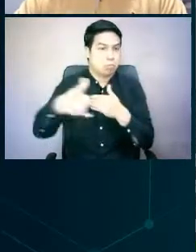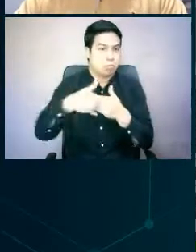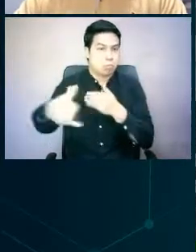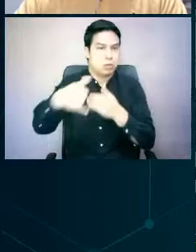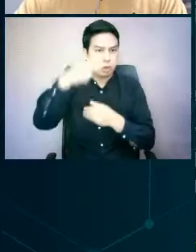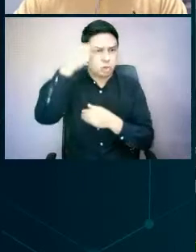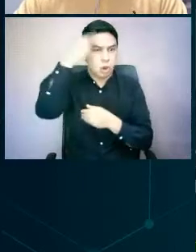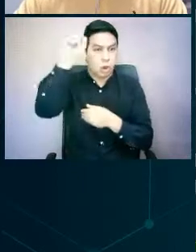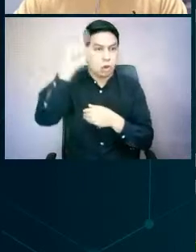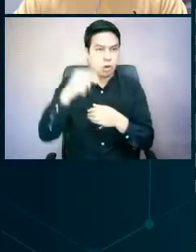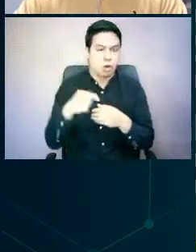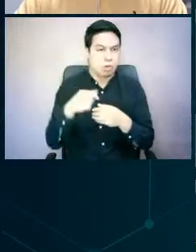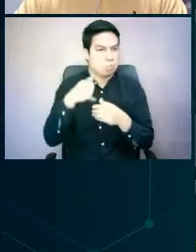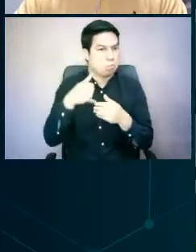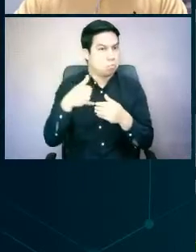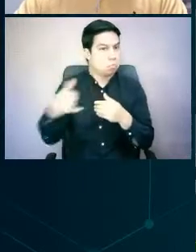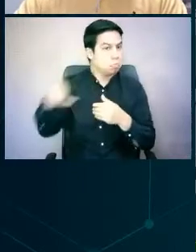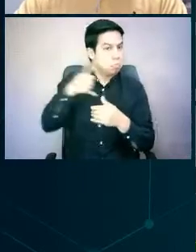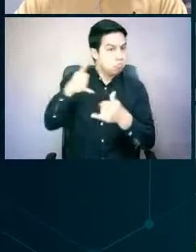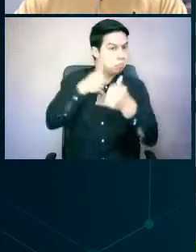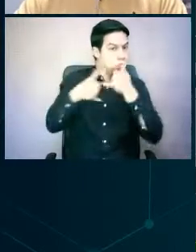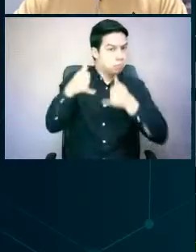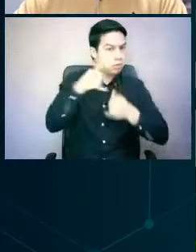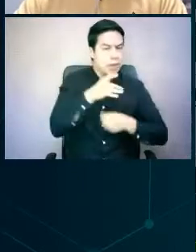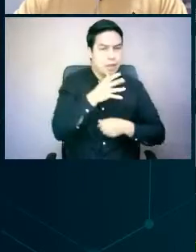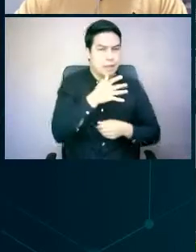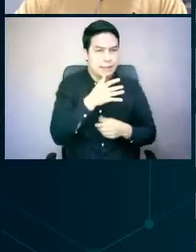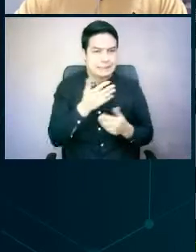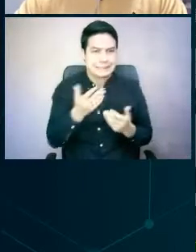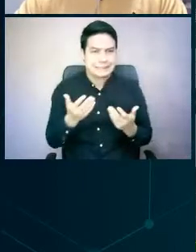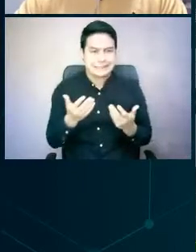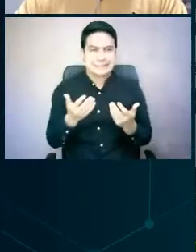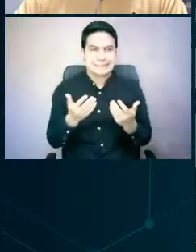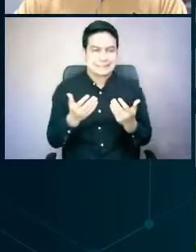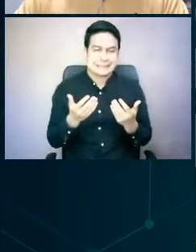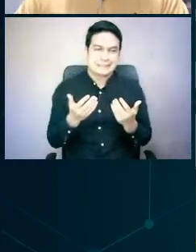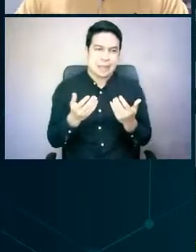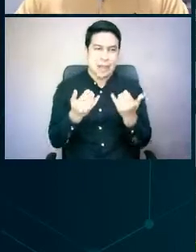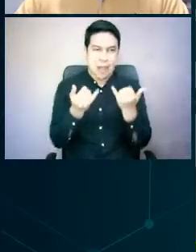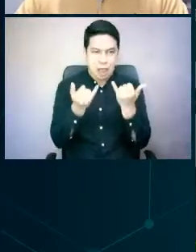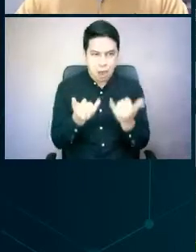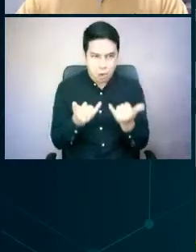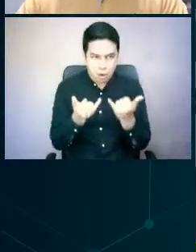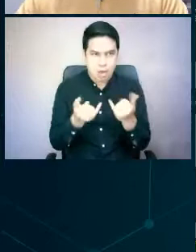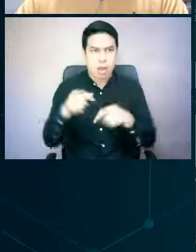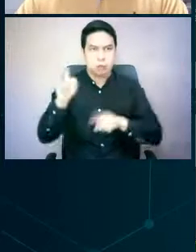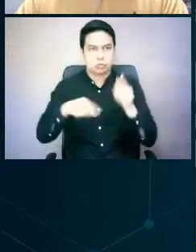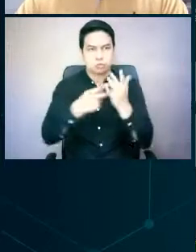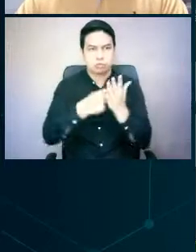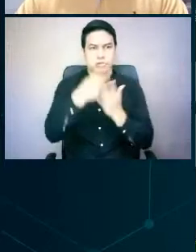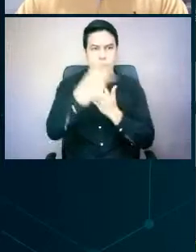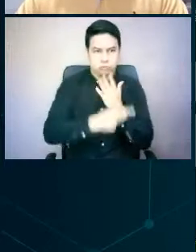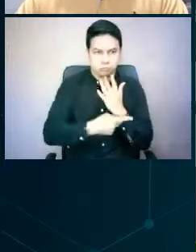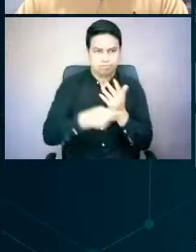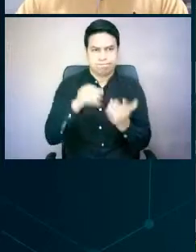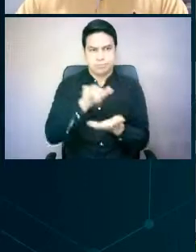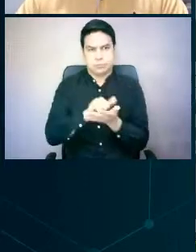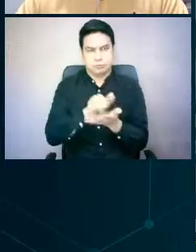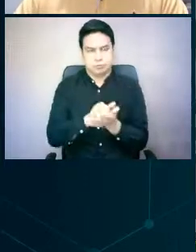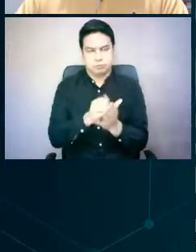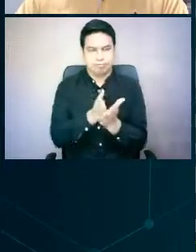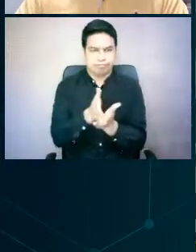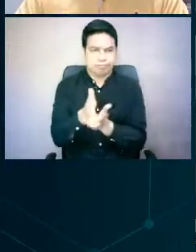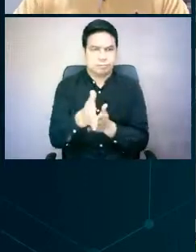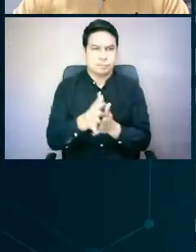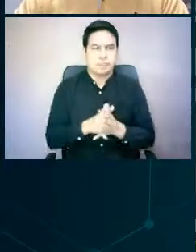disparos. A la fecha, hay diversos proyectos que están operando bajo ese esquema. En el año